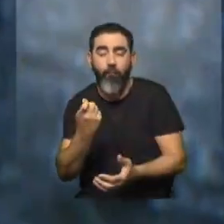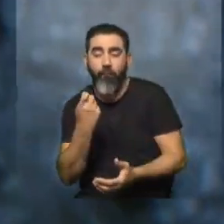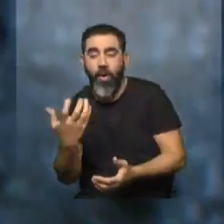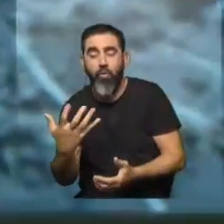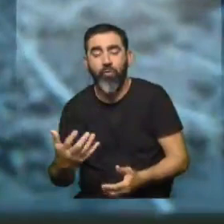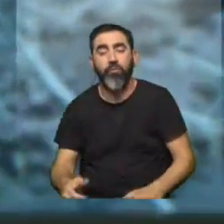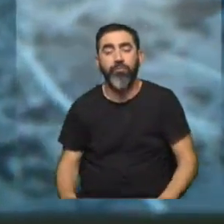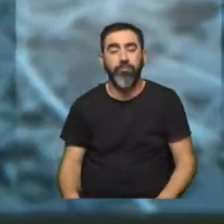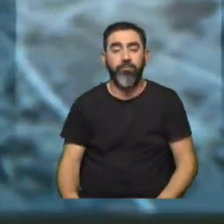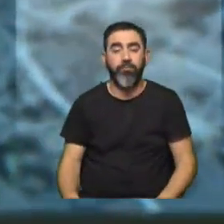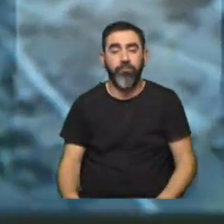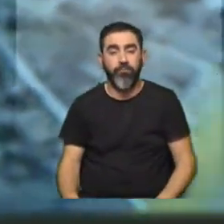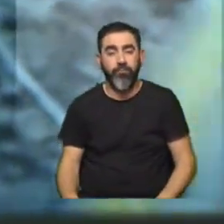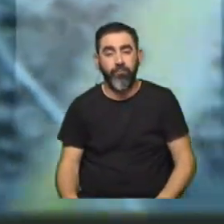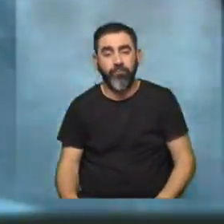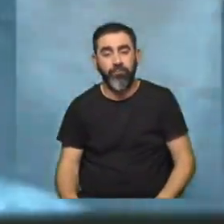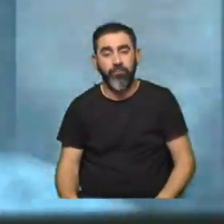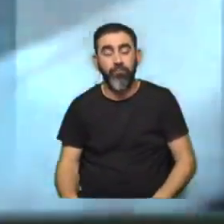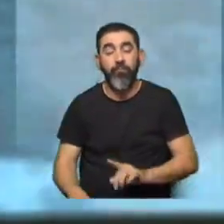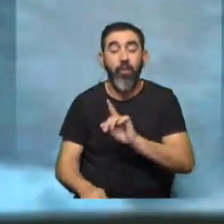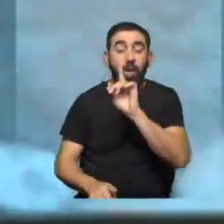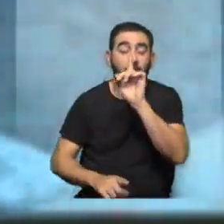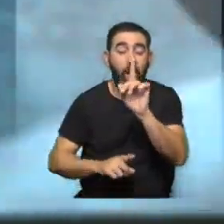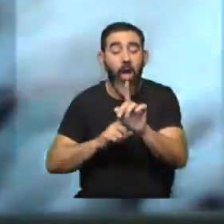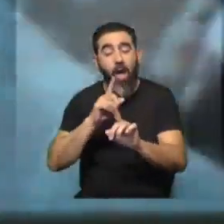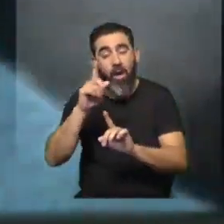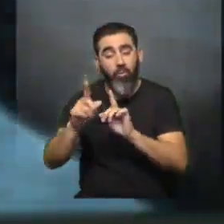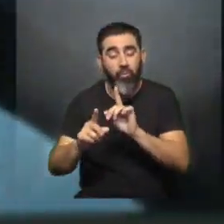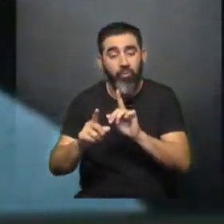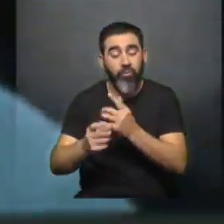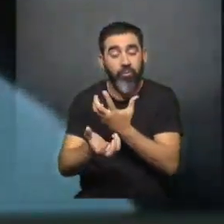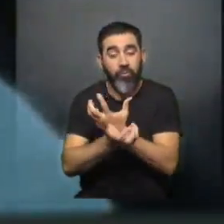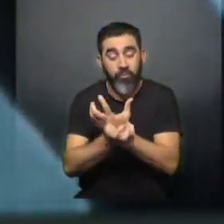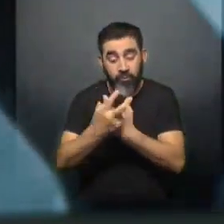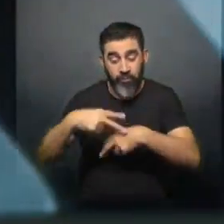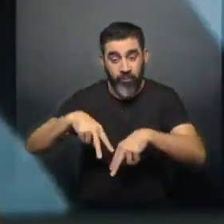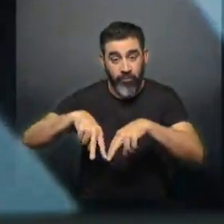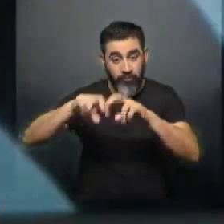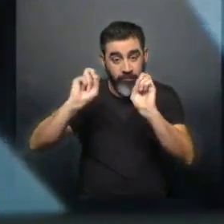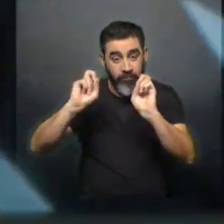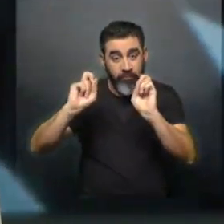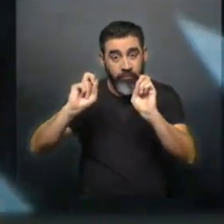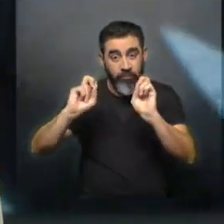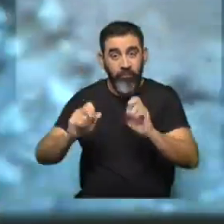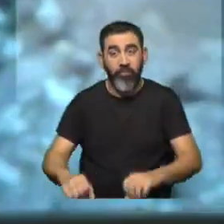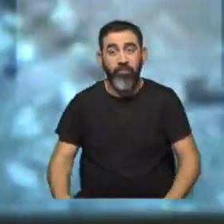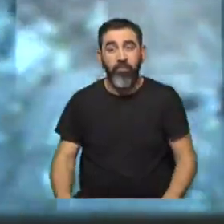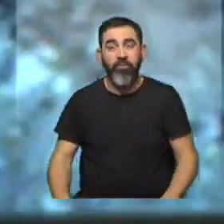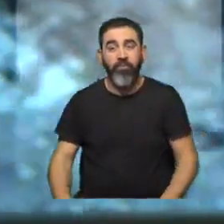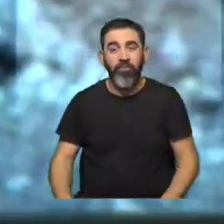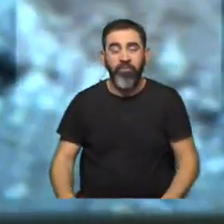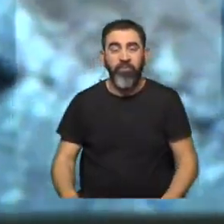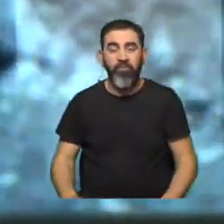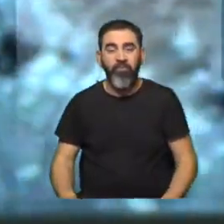diferencial. Efectivamente, hay algunas decenas por lo menos que hemos estudiado, quizás más, quizás